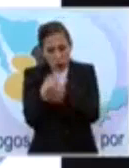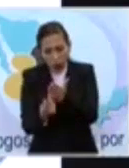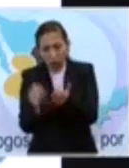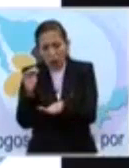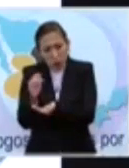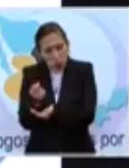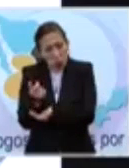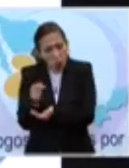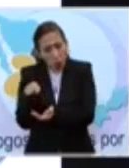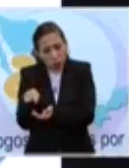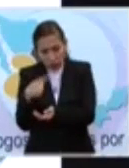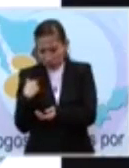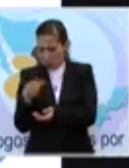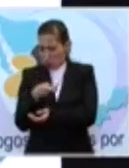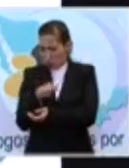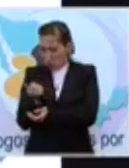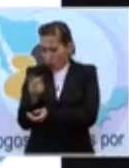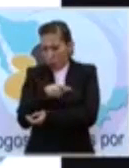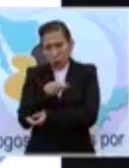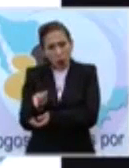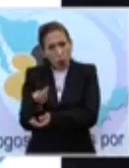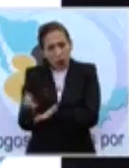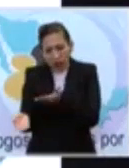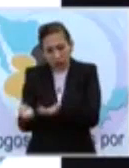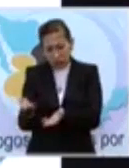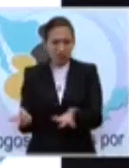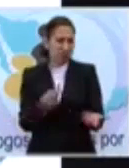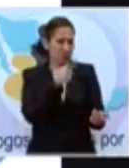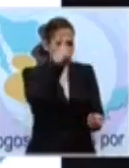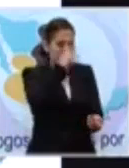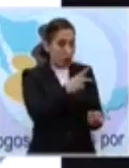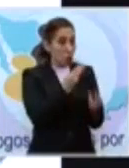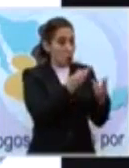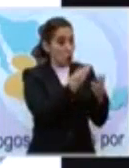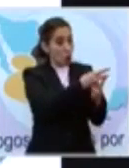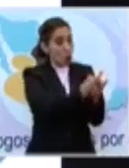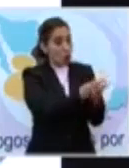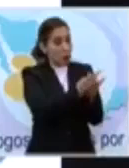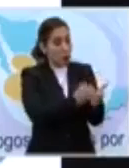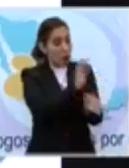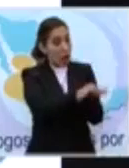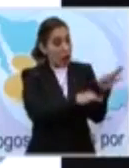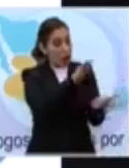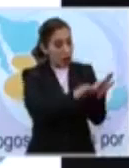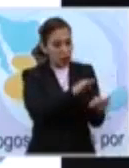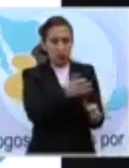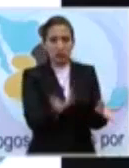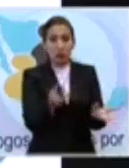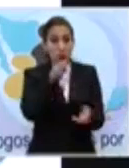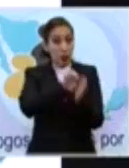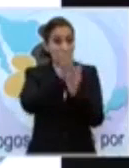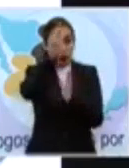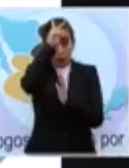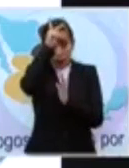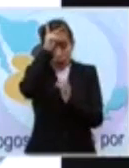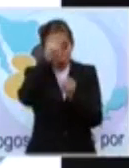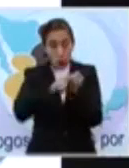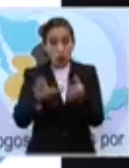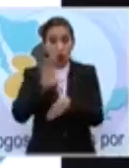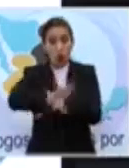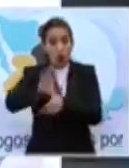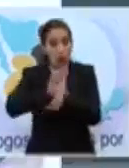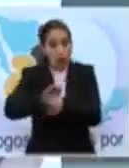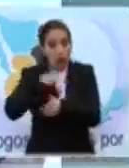programas sociales están logrando reducciones muy considerables en la pobreza, y pondría como ejemplo casos como Perú, casos como Colombia,